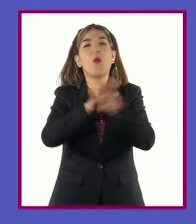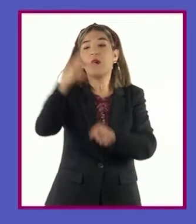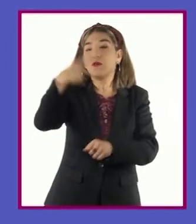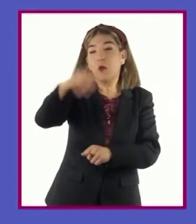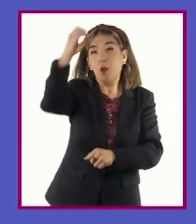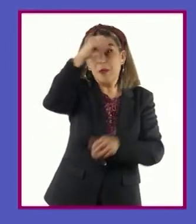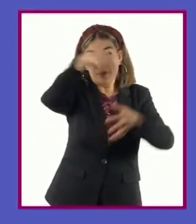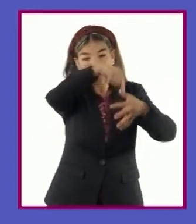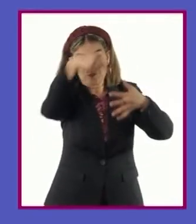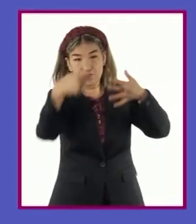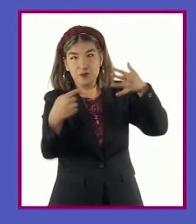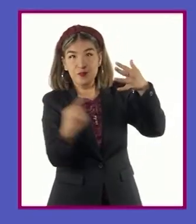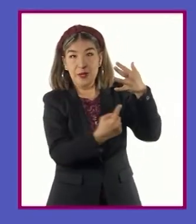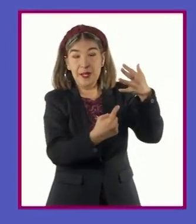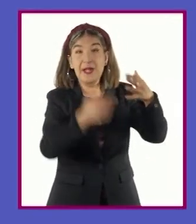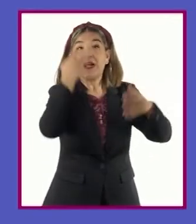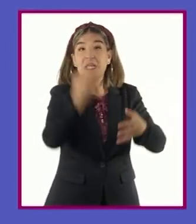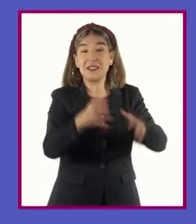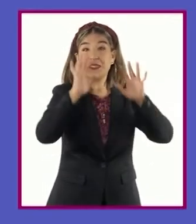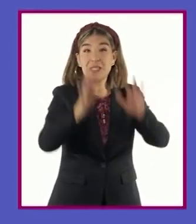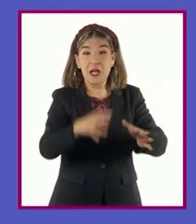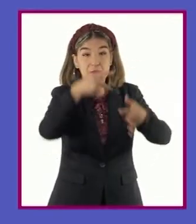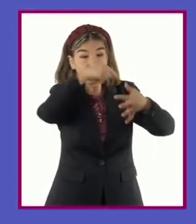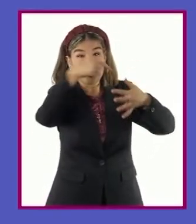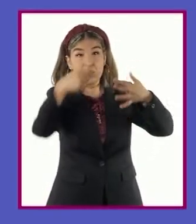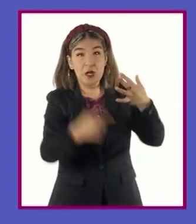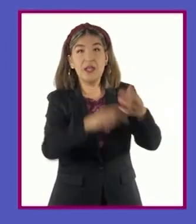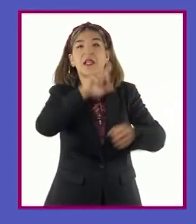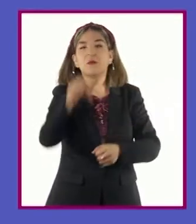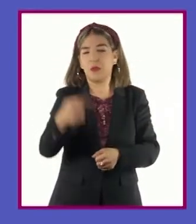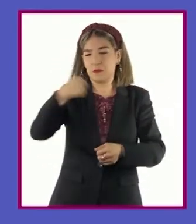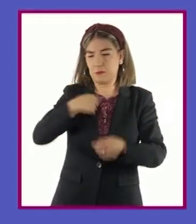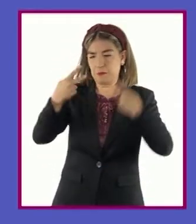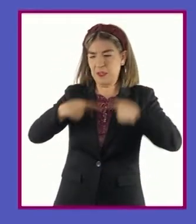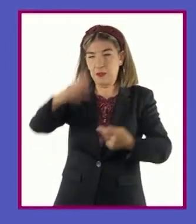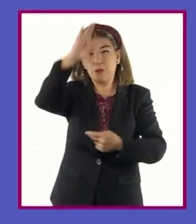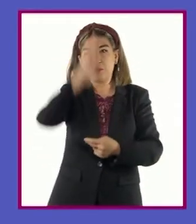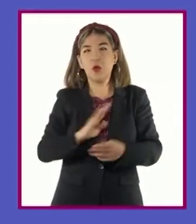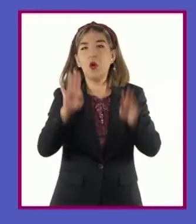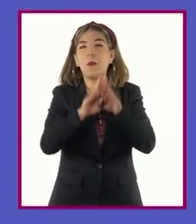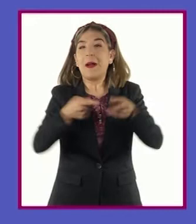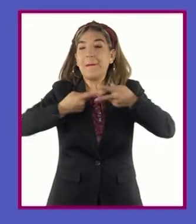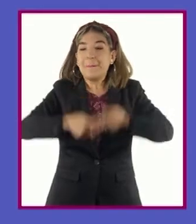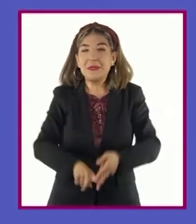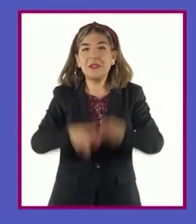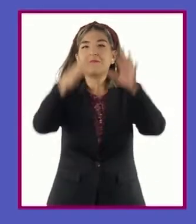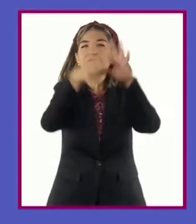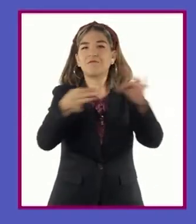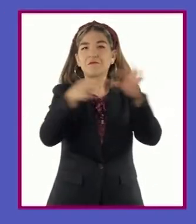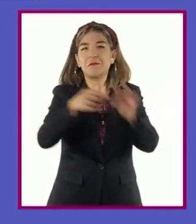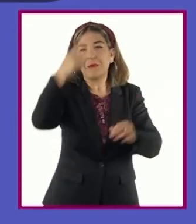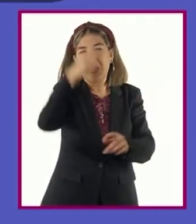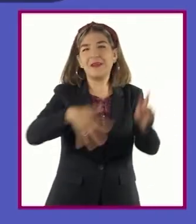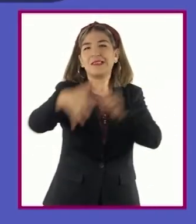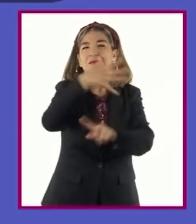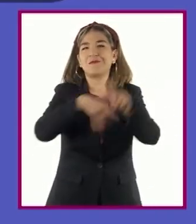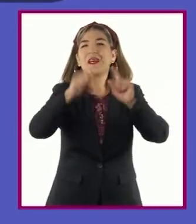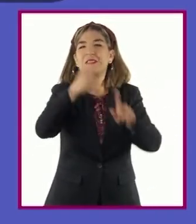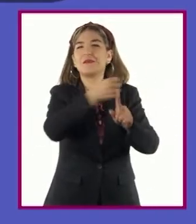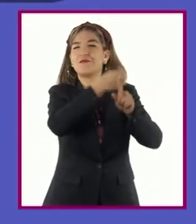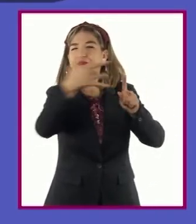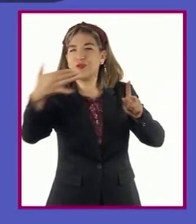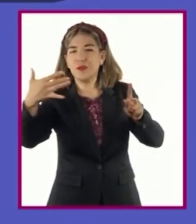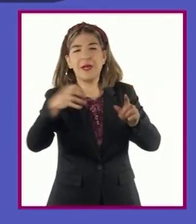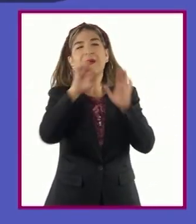tratar y para que el moderador realice una breve introducción de este texto para contextualizar. Ejemplo, se